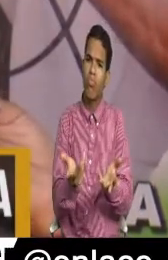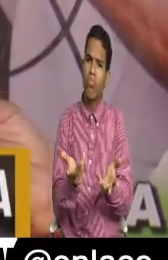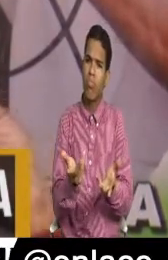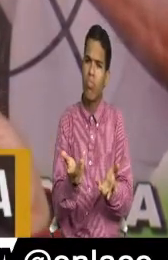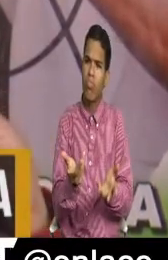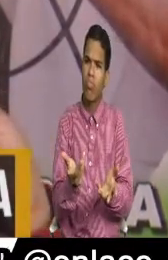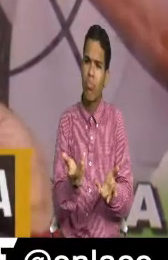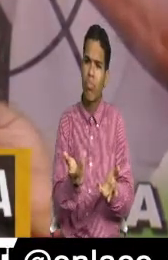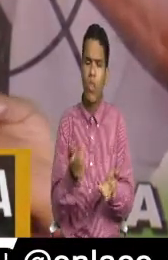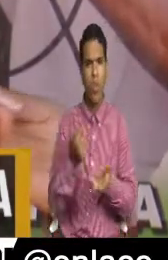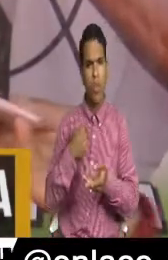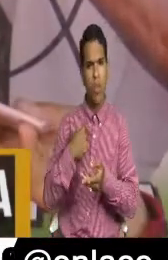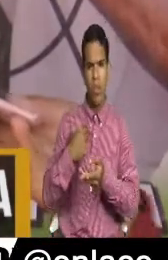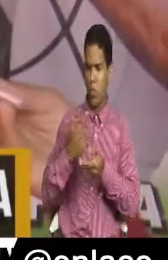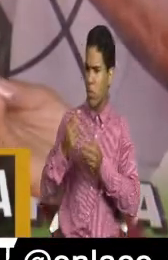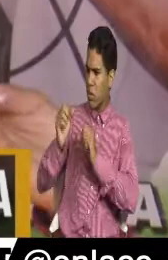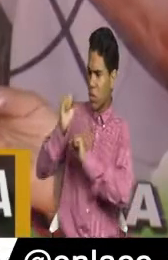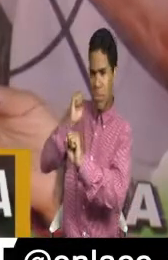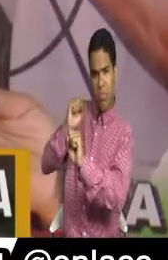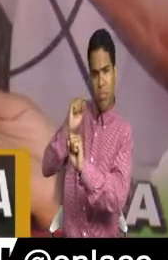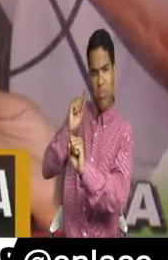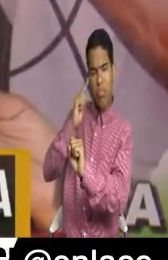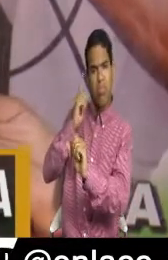una reacción contrafóbica en la que